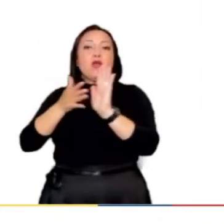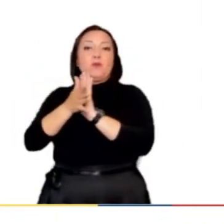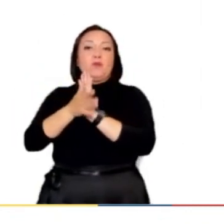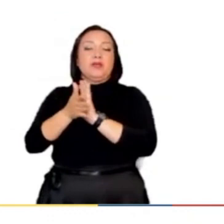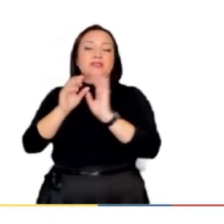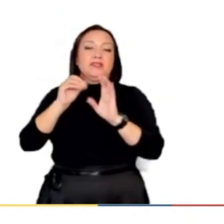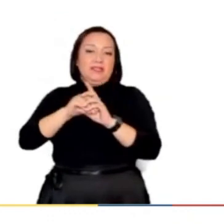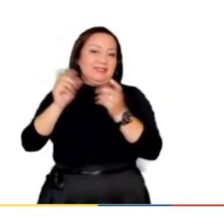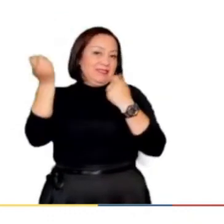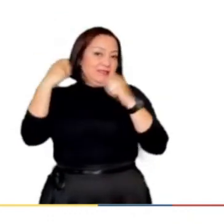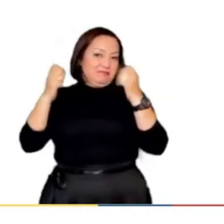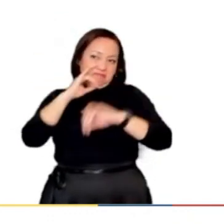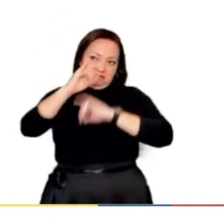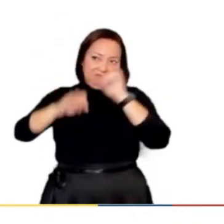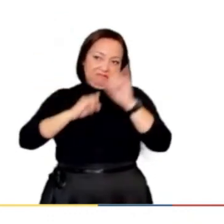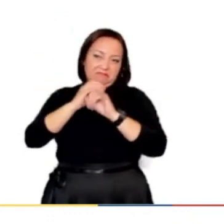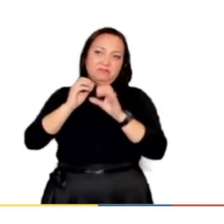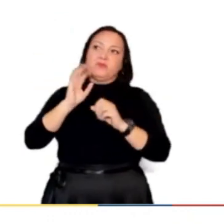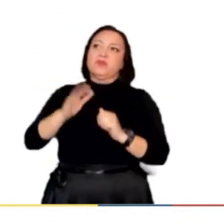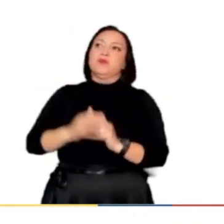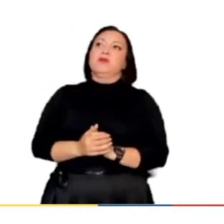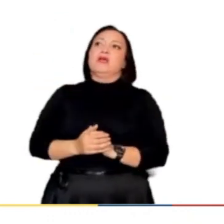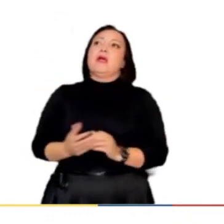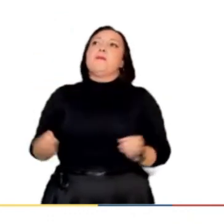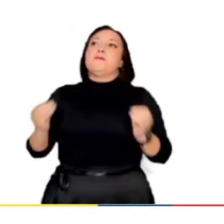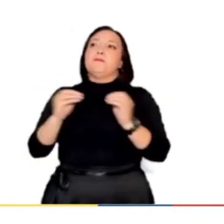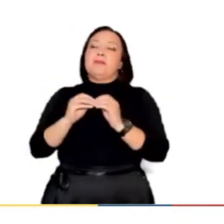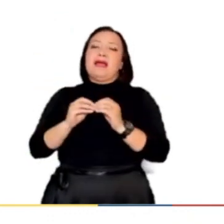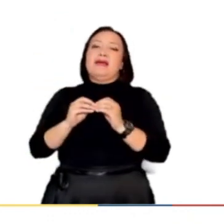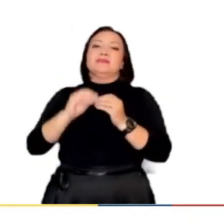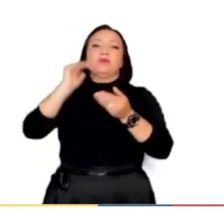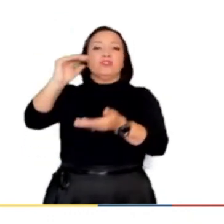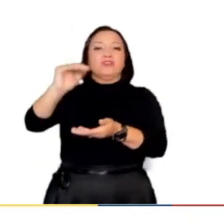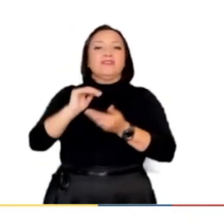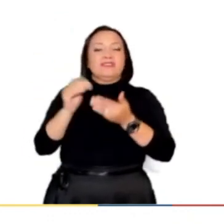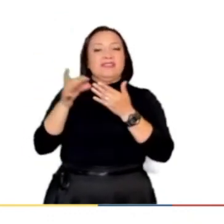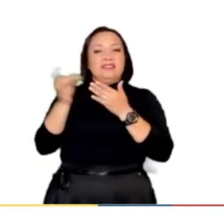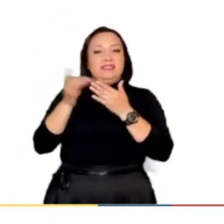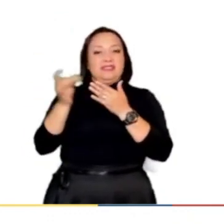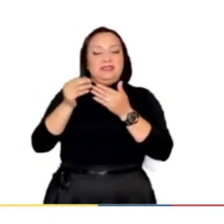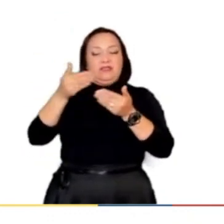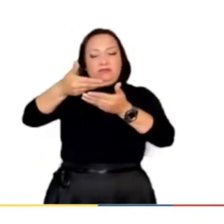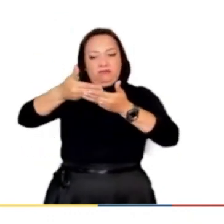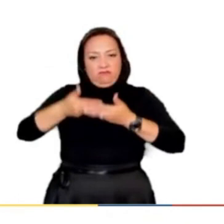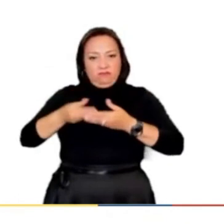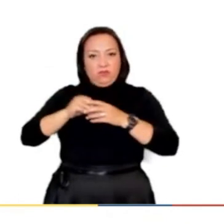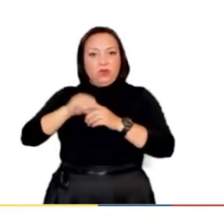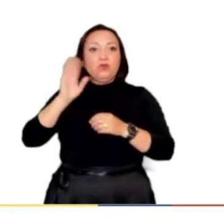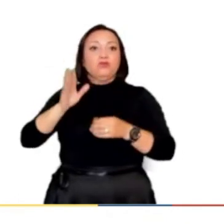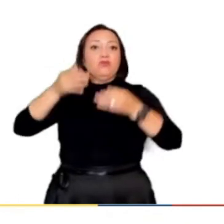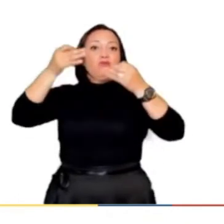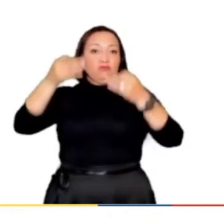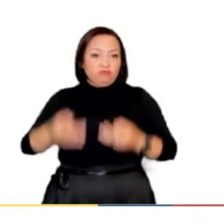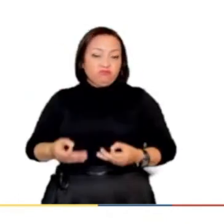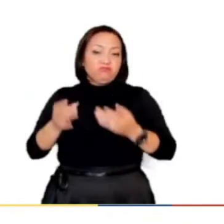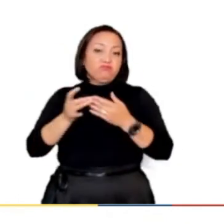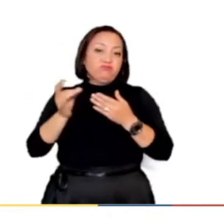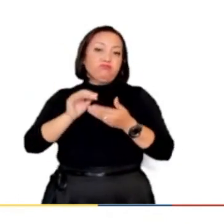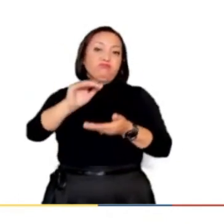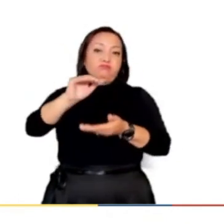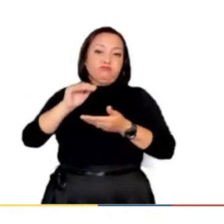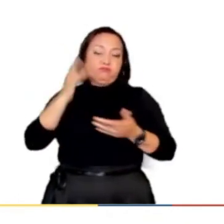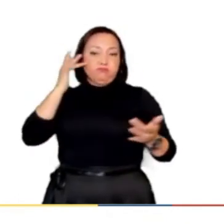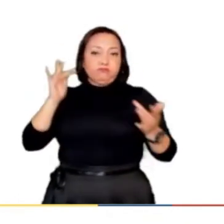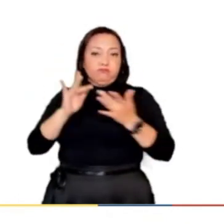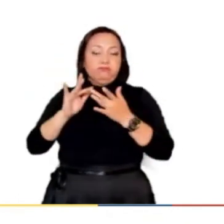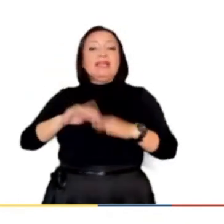el aviso del receptor de las divisas de que ha recibido efectivamente las divisas, se hace un